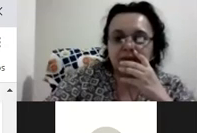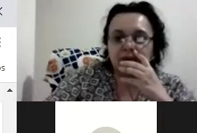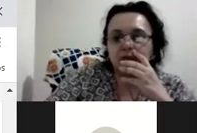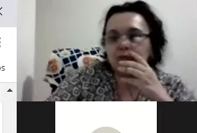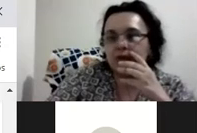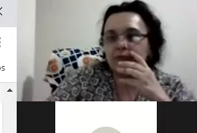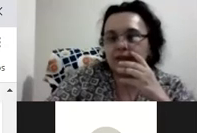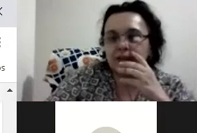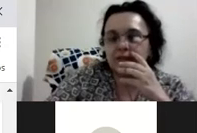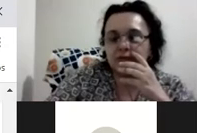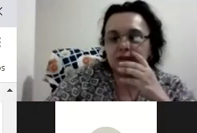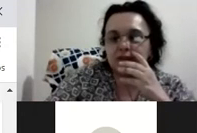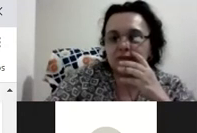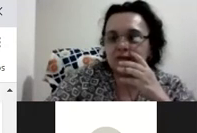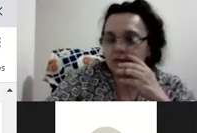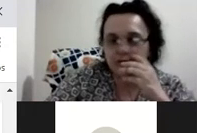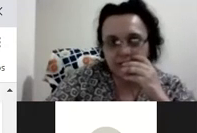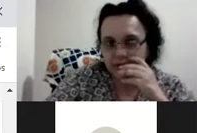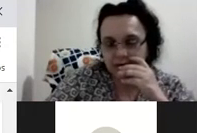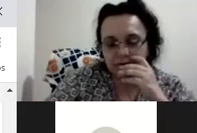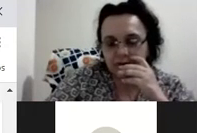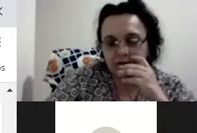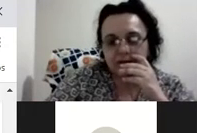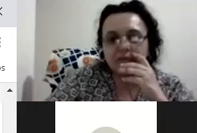¿Verdad? Porque yo nunca fui a Estados Unidos.